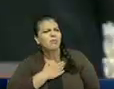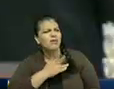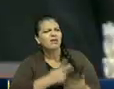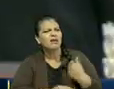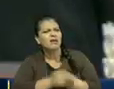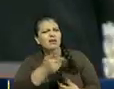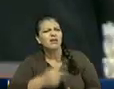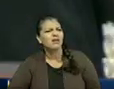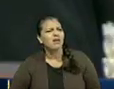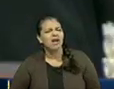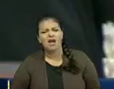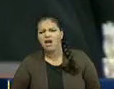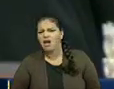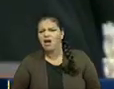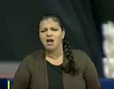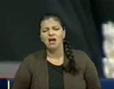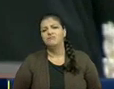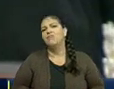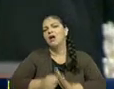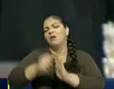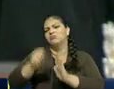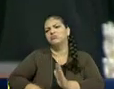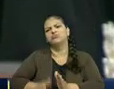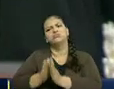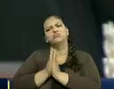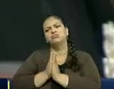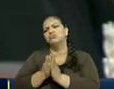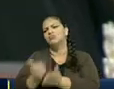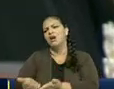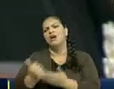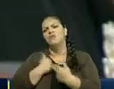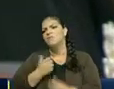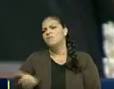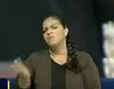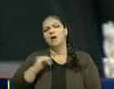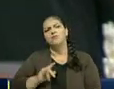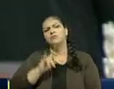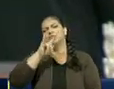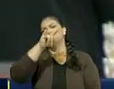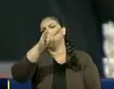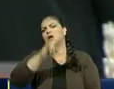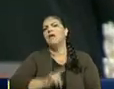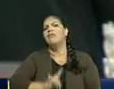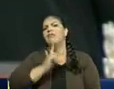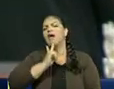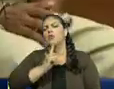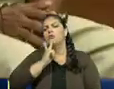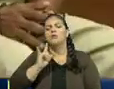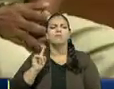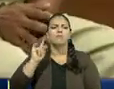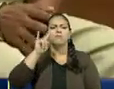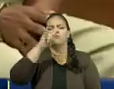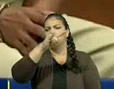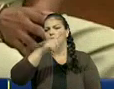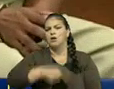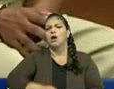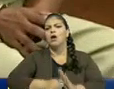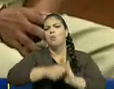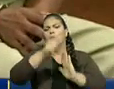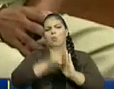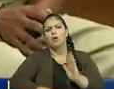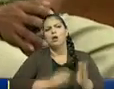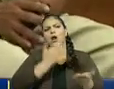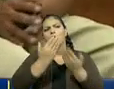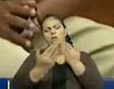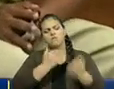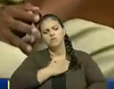pedirle la custodia de esta niña que no tiene la culpa y que lamentablemente está pasando este tipo de situaciones, este tipo de vicisitudes, sin